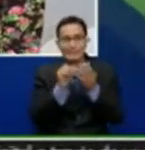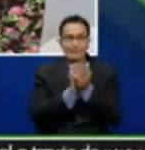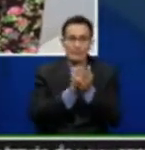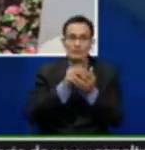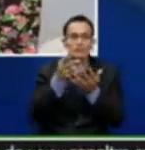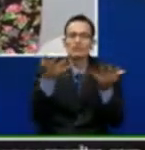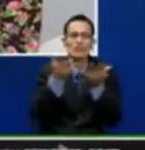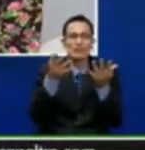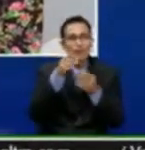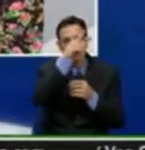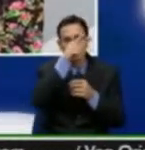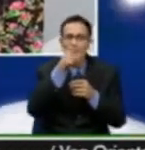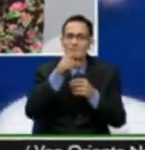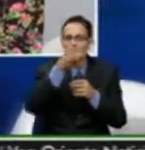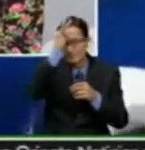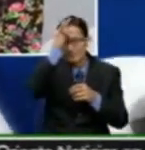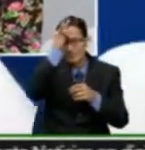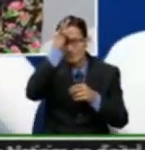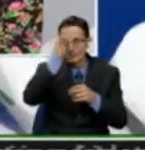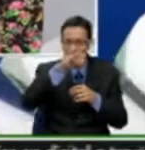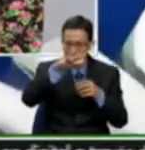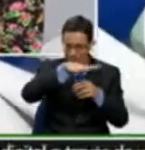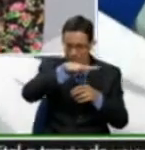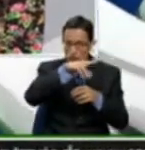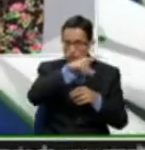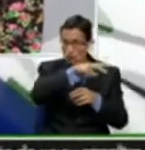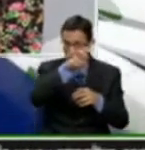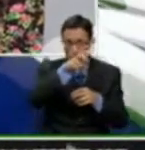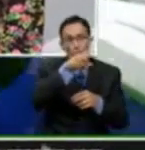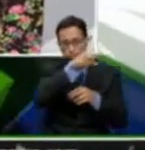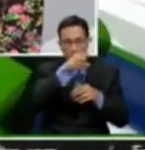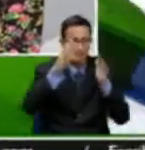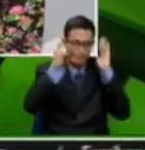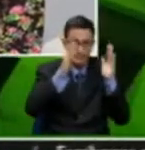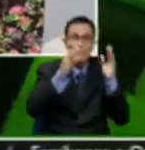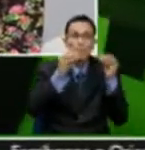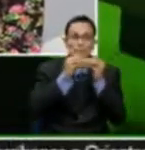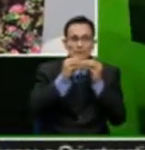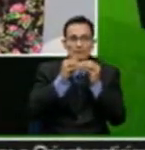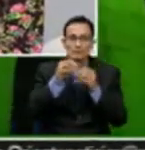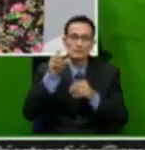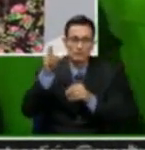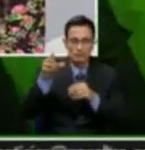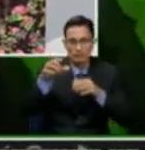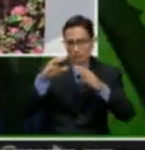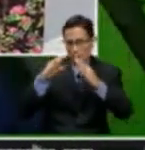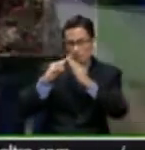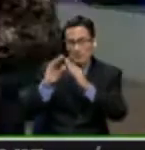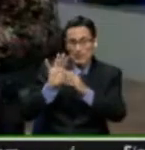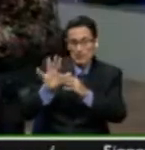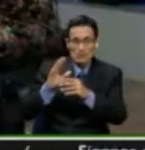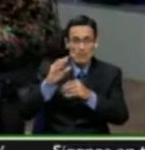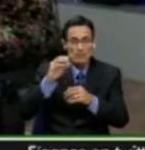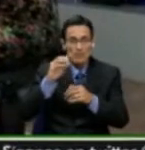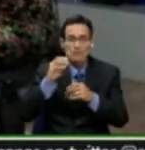Hospital Local del Norte y tenemos un personal que está atento a prestar los servicios de urgencias. ¿Qué tipo de acciones son las que implementan? Es